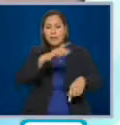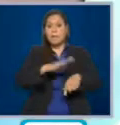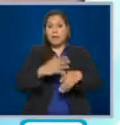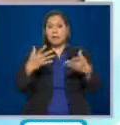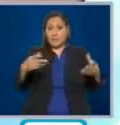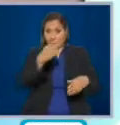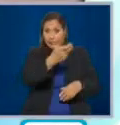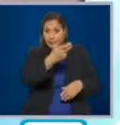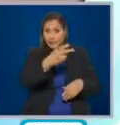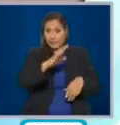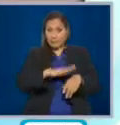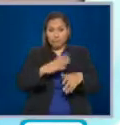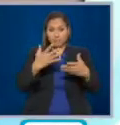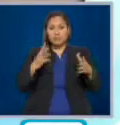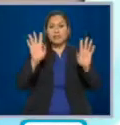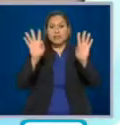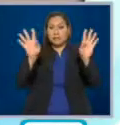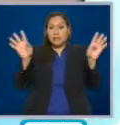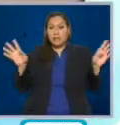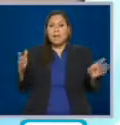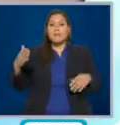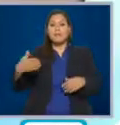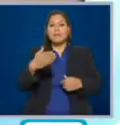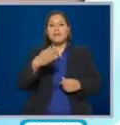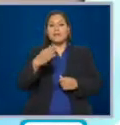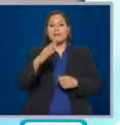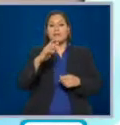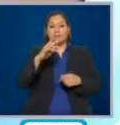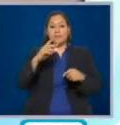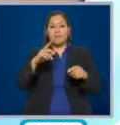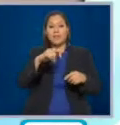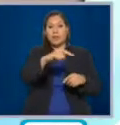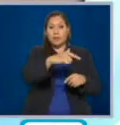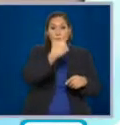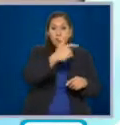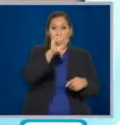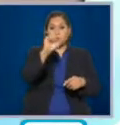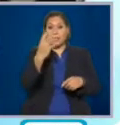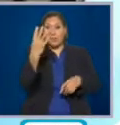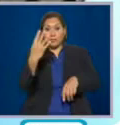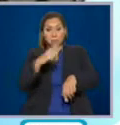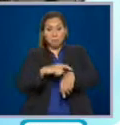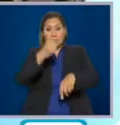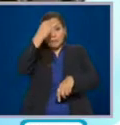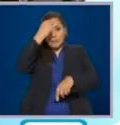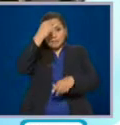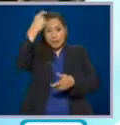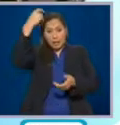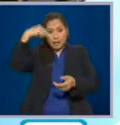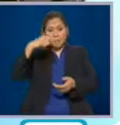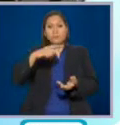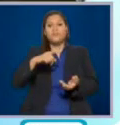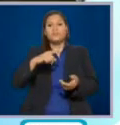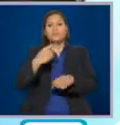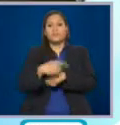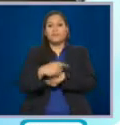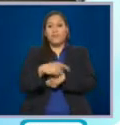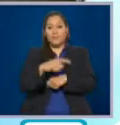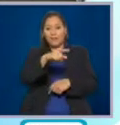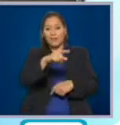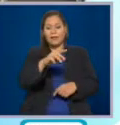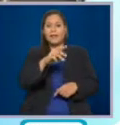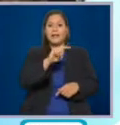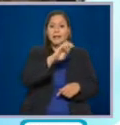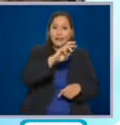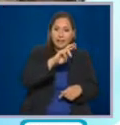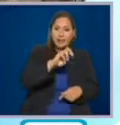se mueve a las 12 y a las 4 de la tarde tiene una activación, nuestras chicas custodias, ahí Tere,